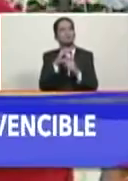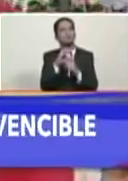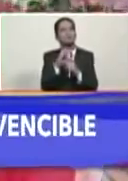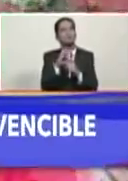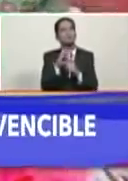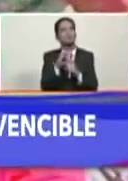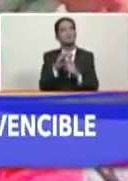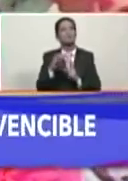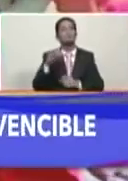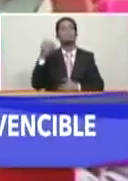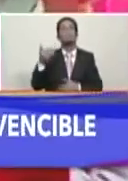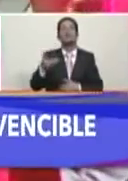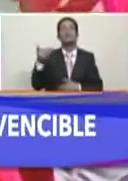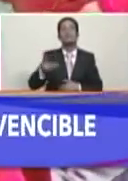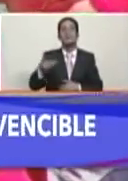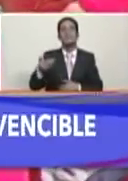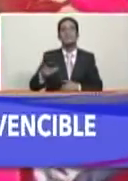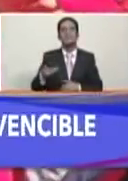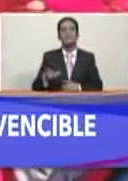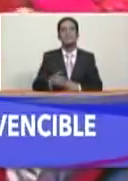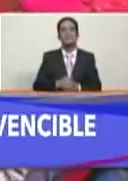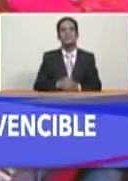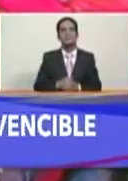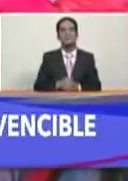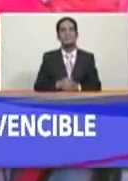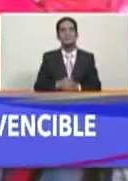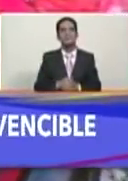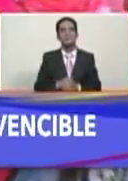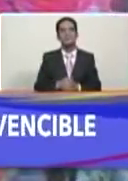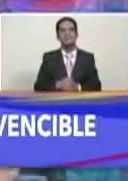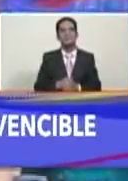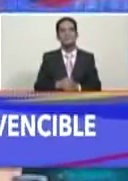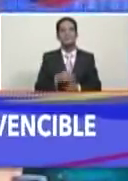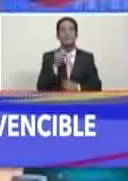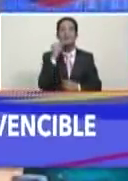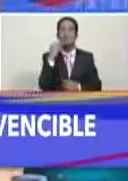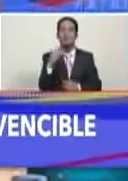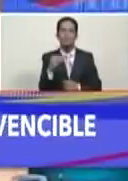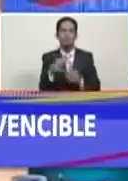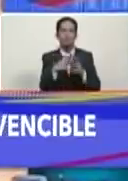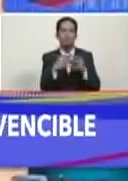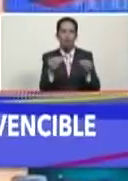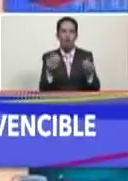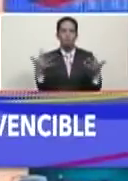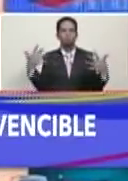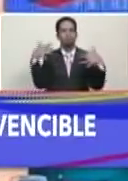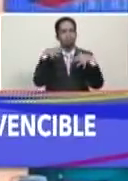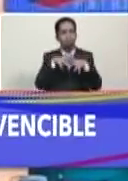Es muy importante que la juventud se integre a todas las actividades.